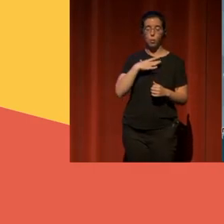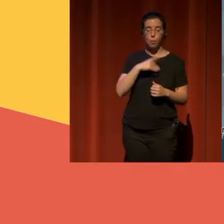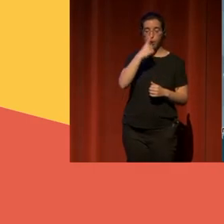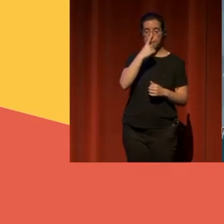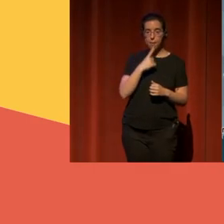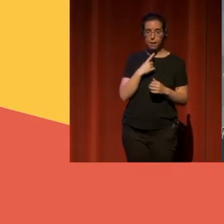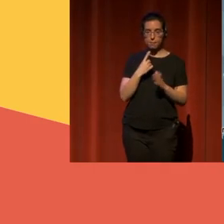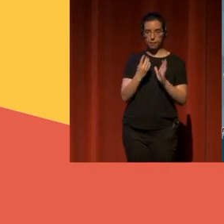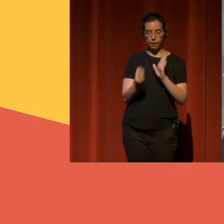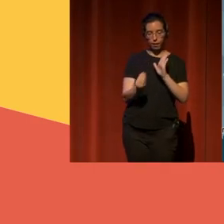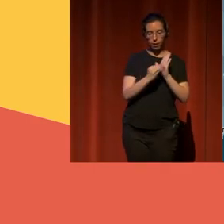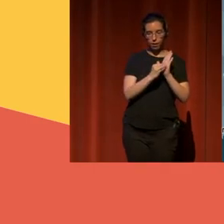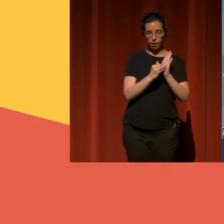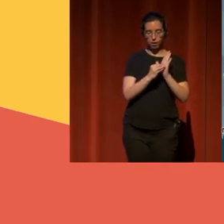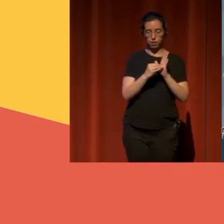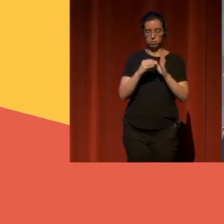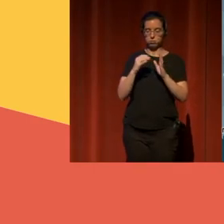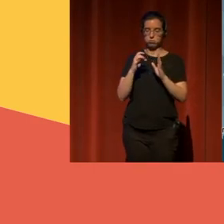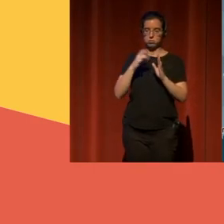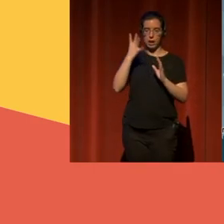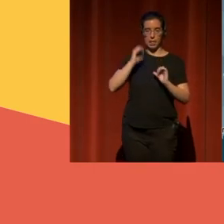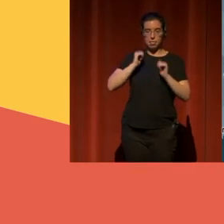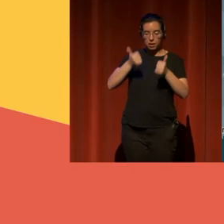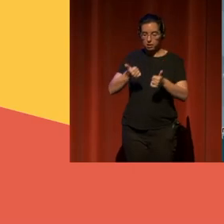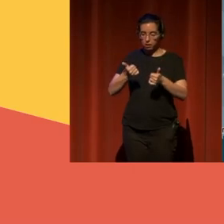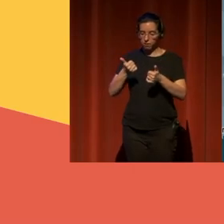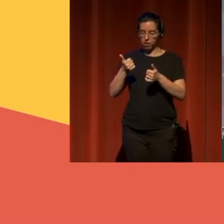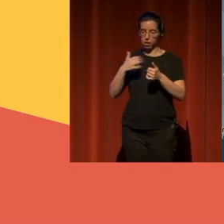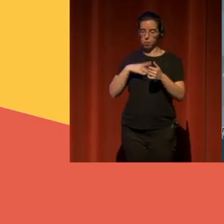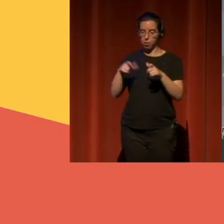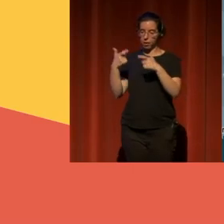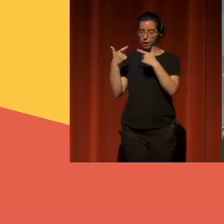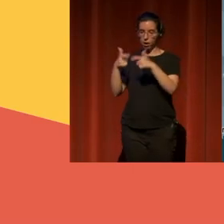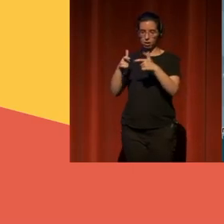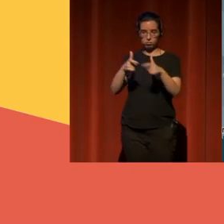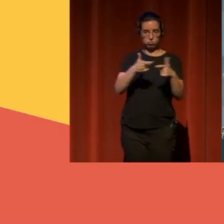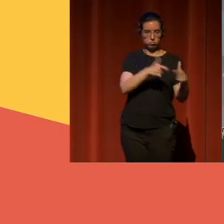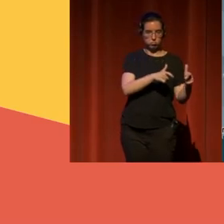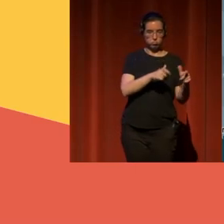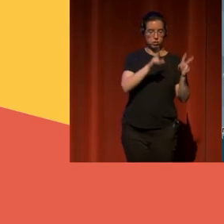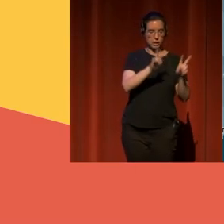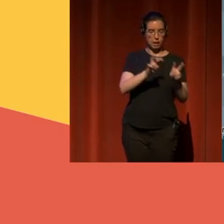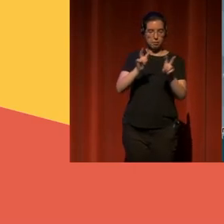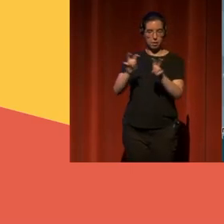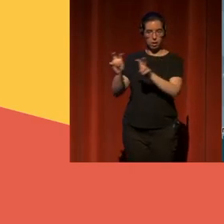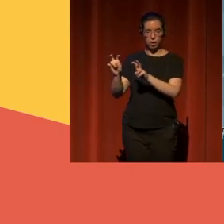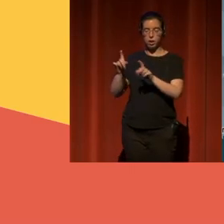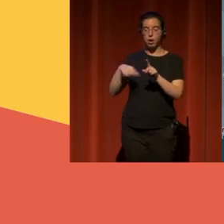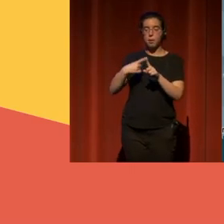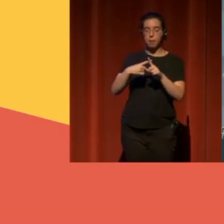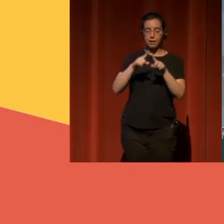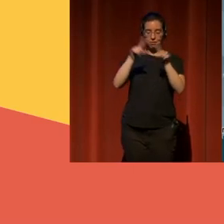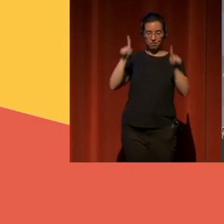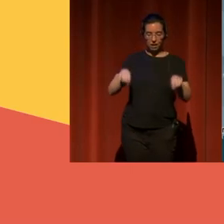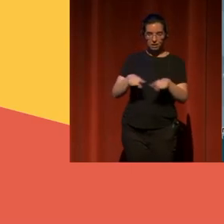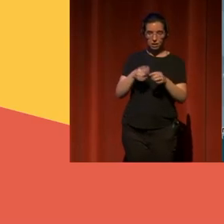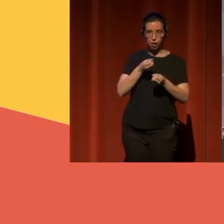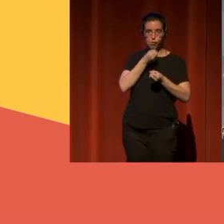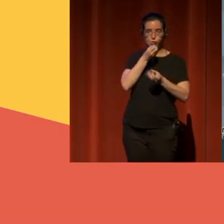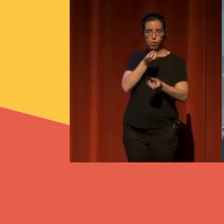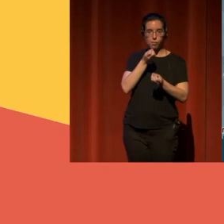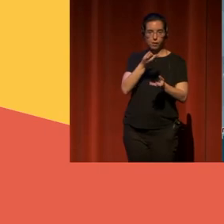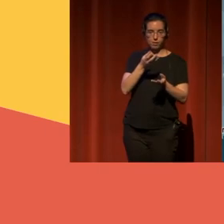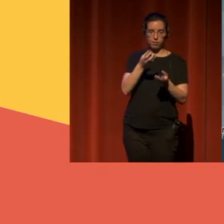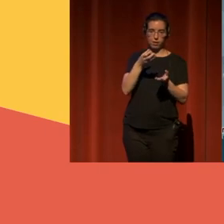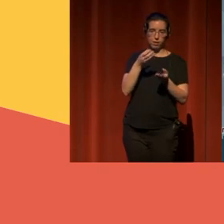las iniciativas de los programas analizados y categorizarlas por temas y públicos, además de incorporar fichas informativas con los datos más relevantes